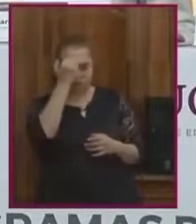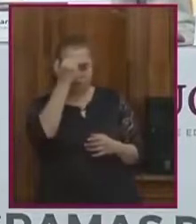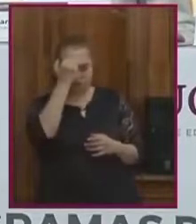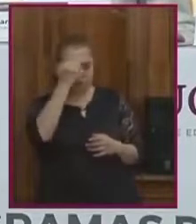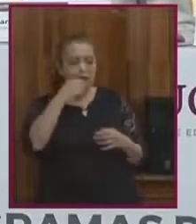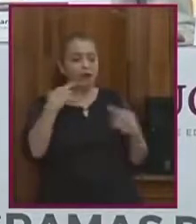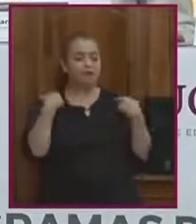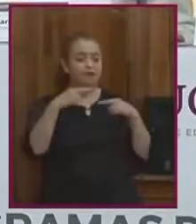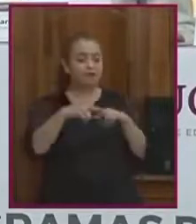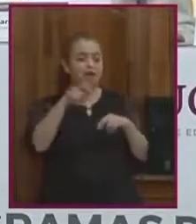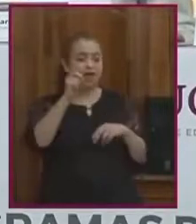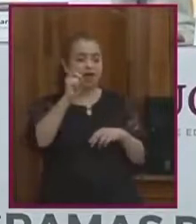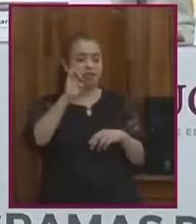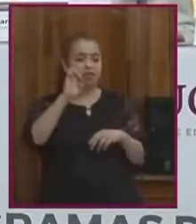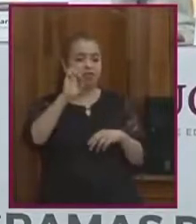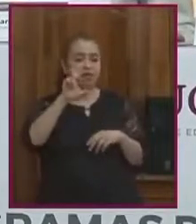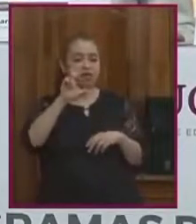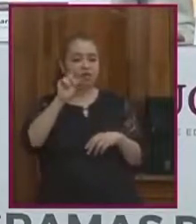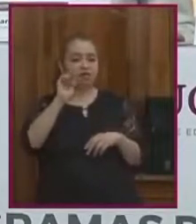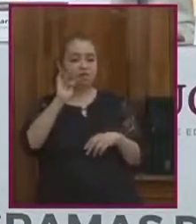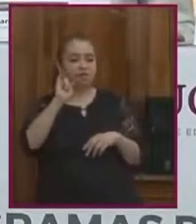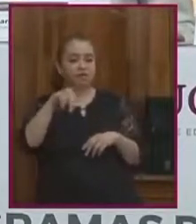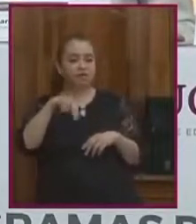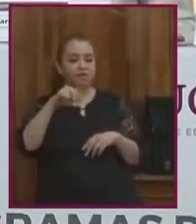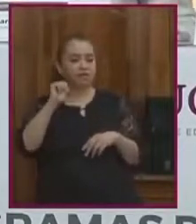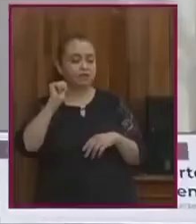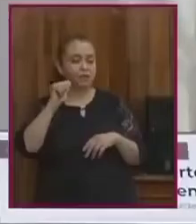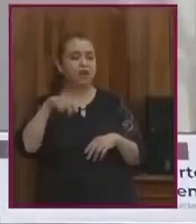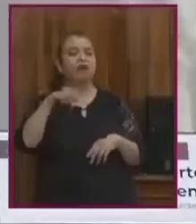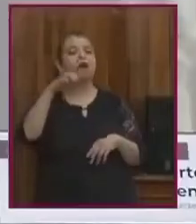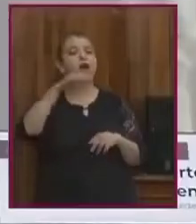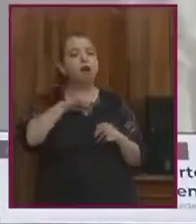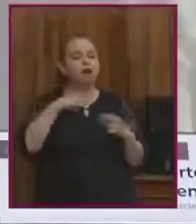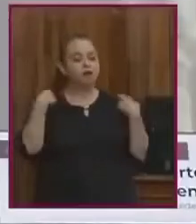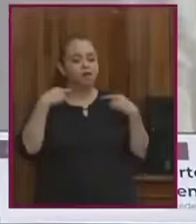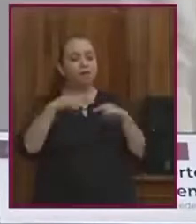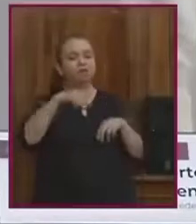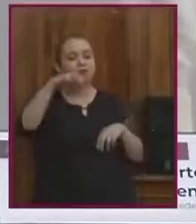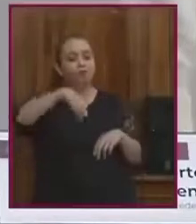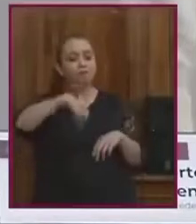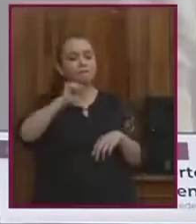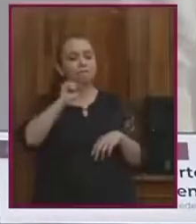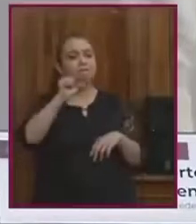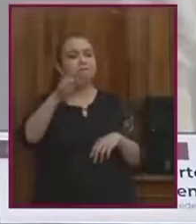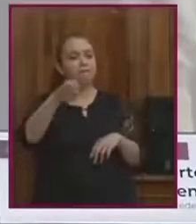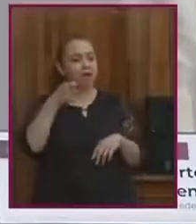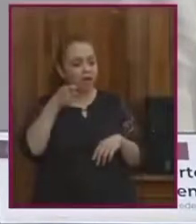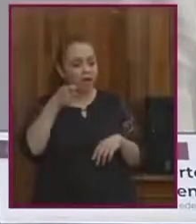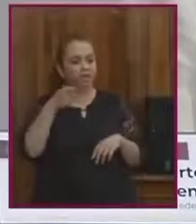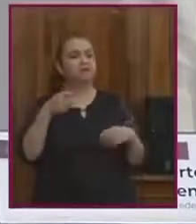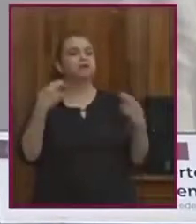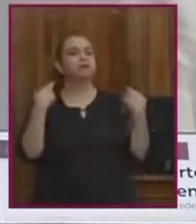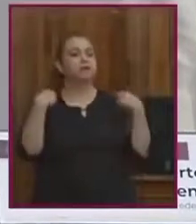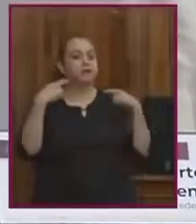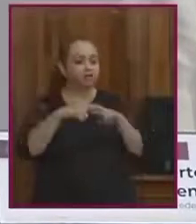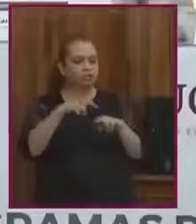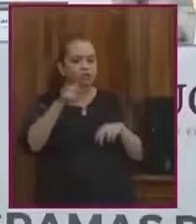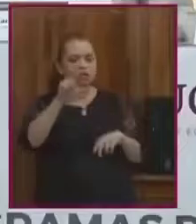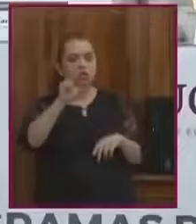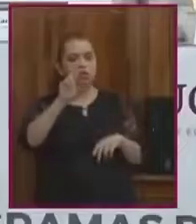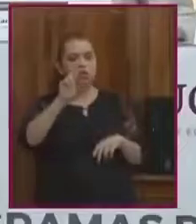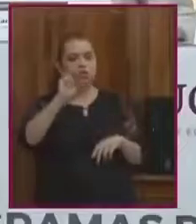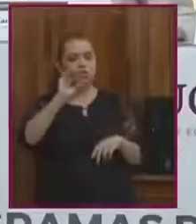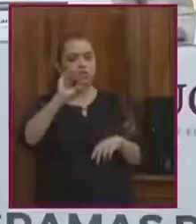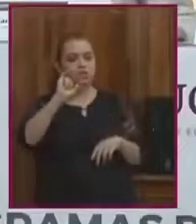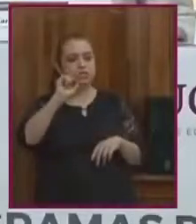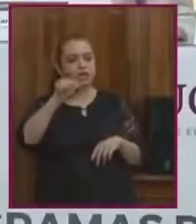Delfina, al maestro Marx Arriaga y al maestro Luciano Concheiro, el conducir